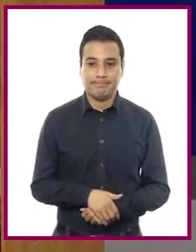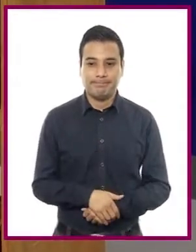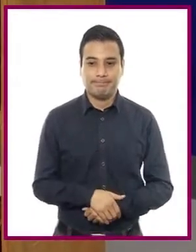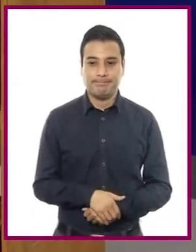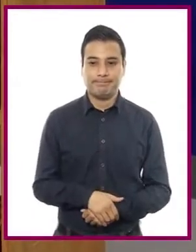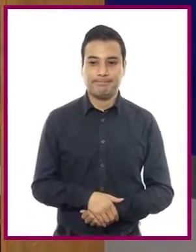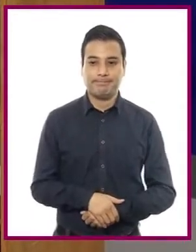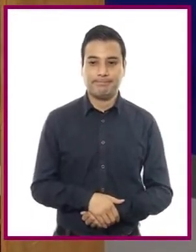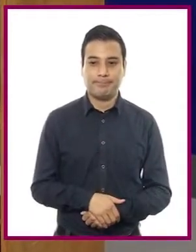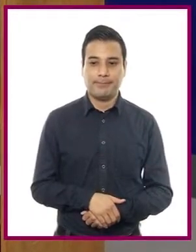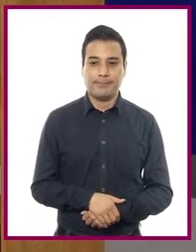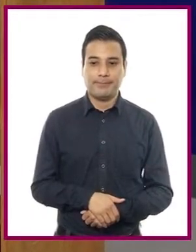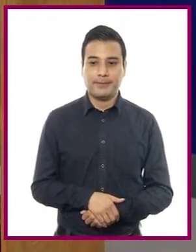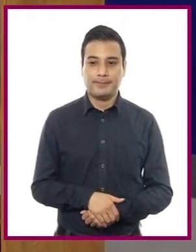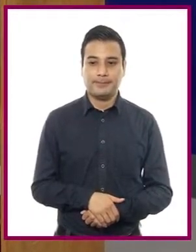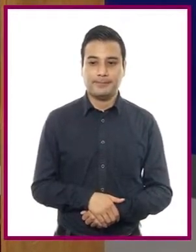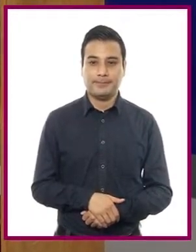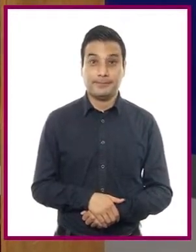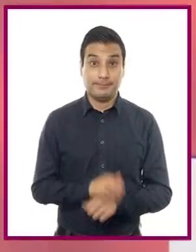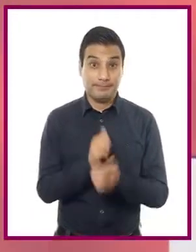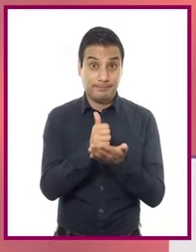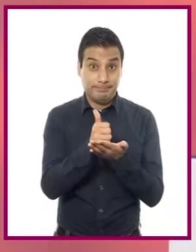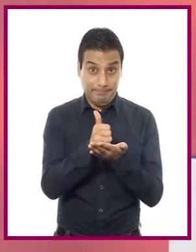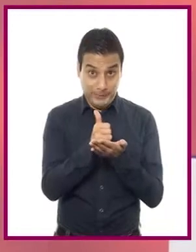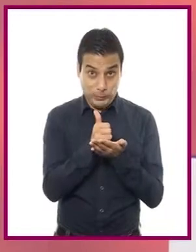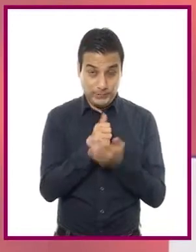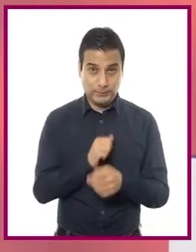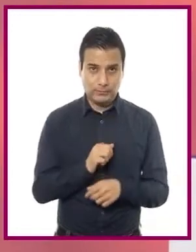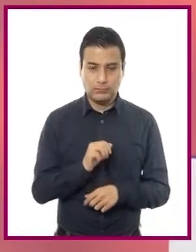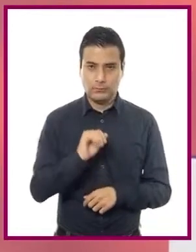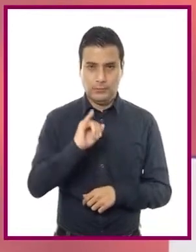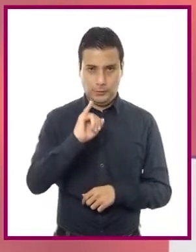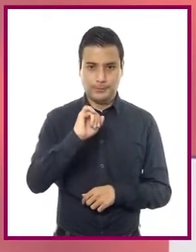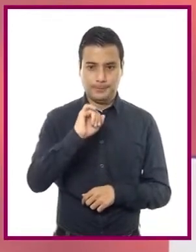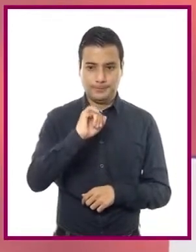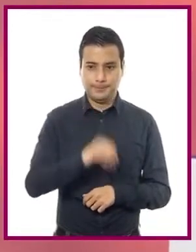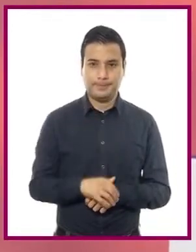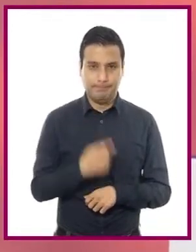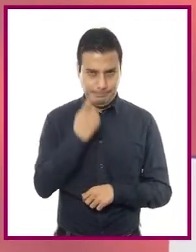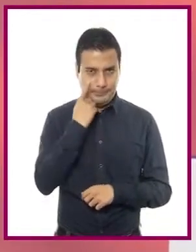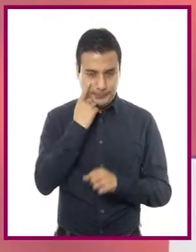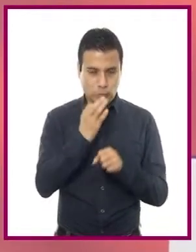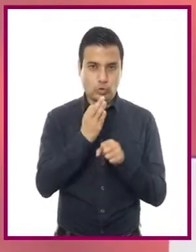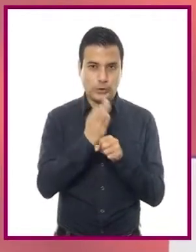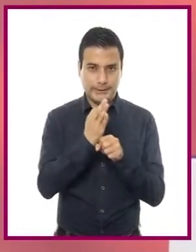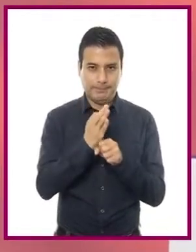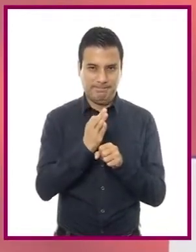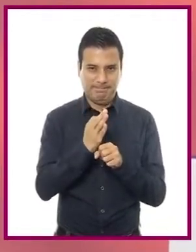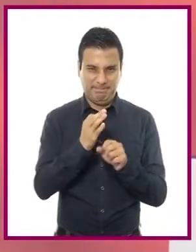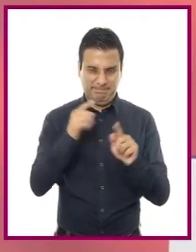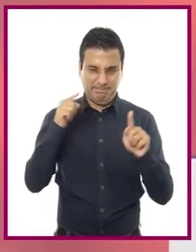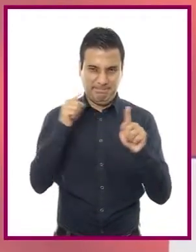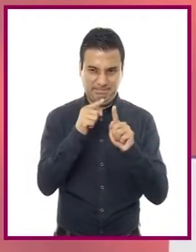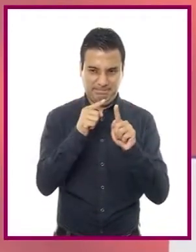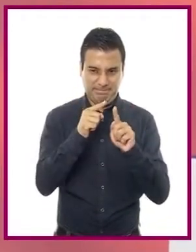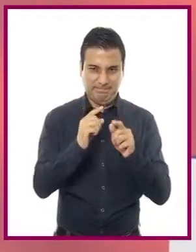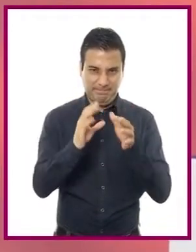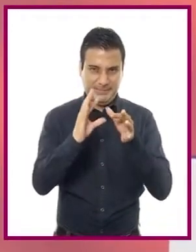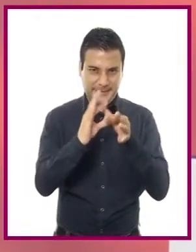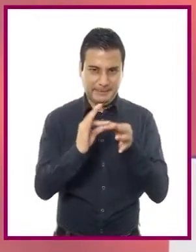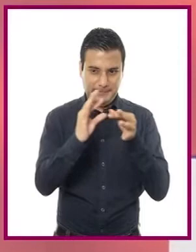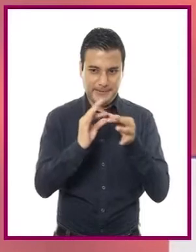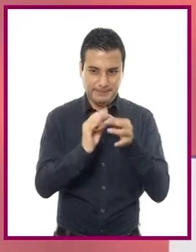Entonces, ¿puede ayudarme a entenderlo? Así es, trabajemos en él. Pero para que quede claro,